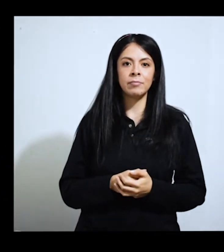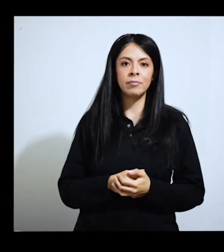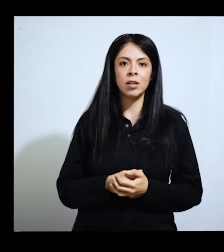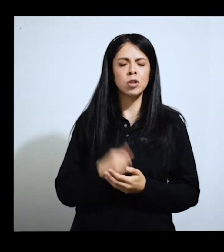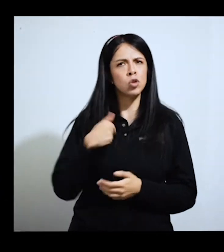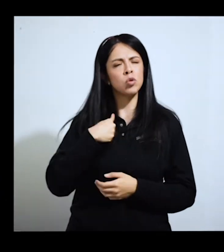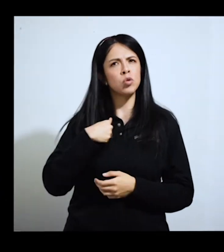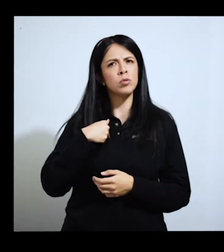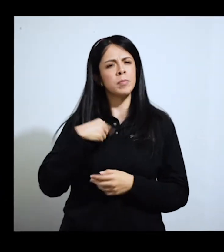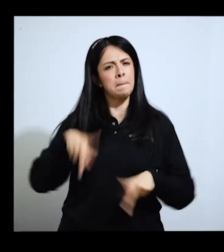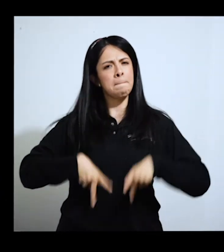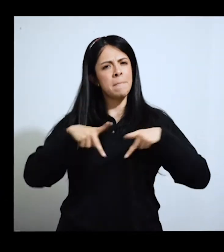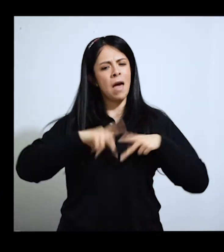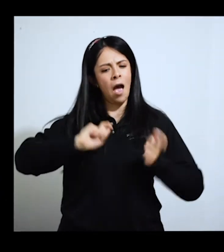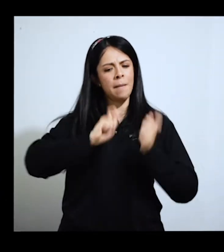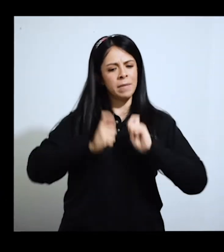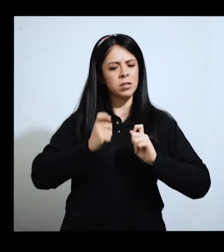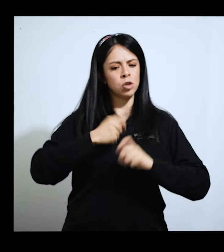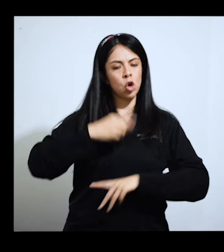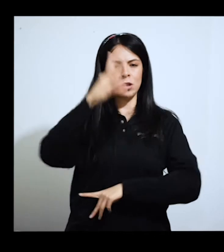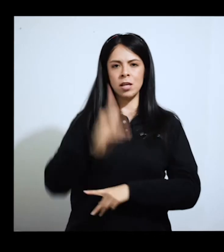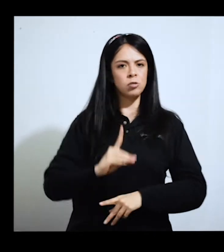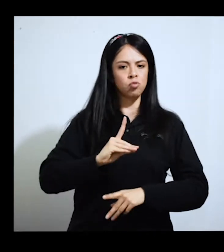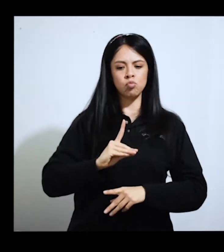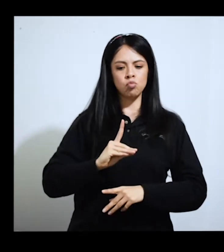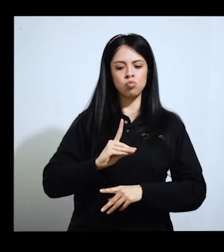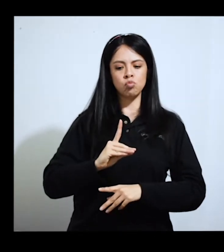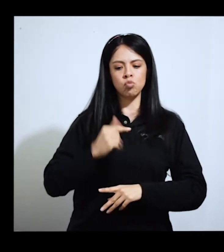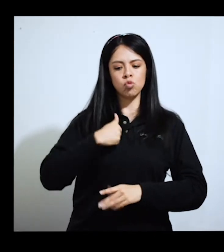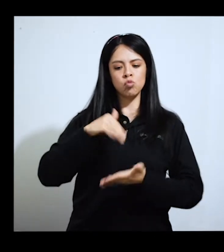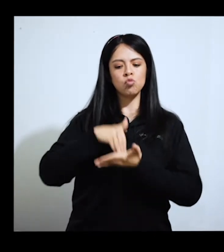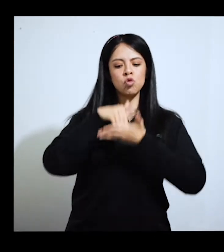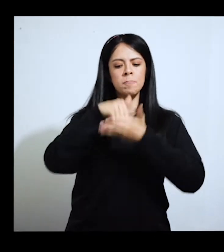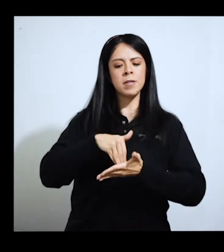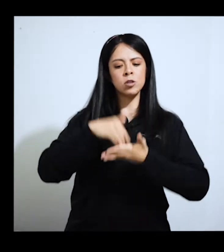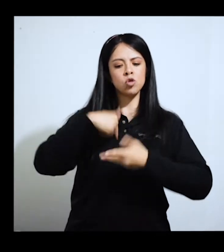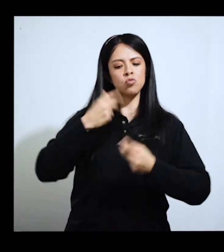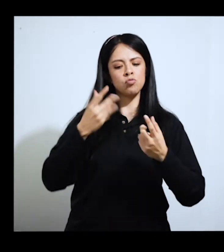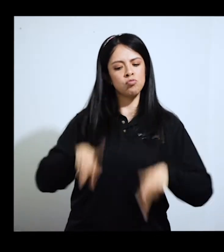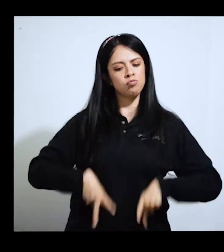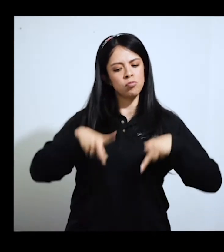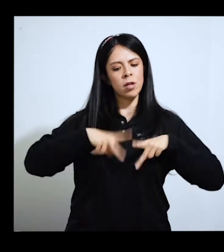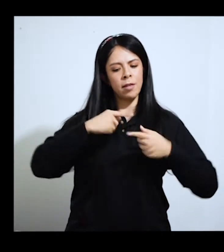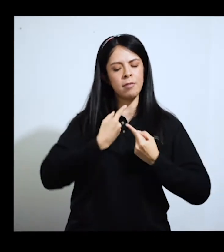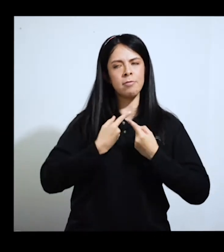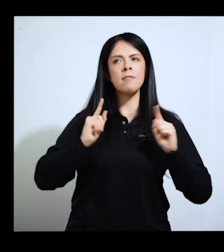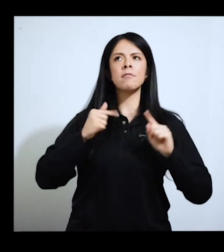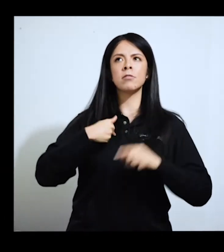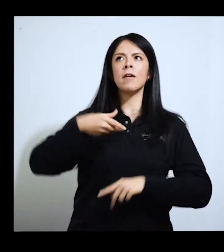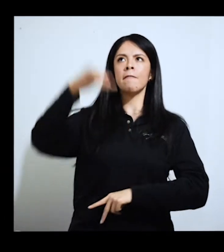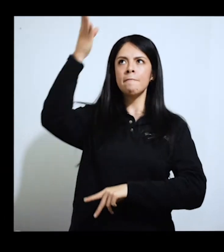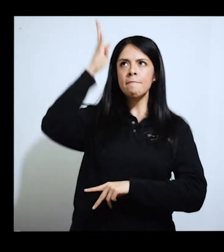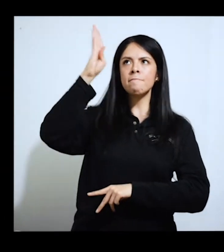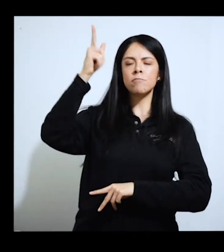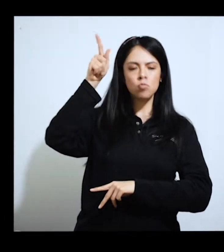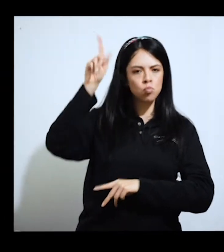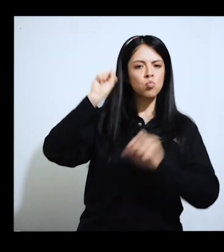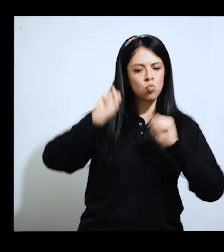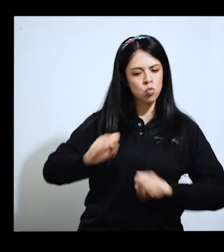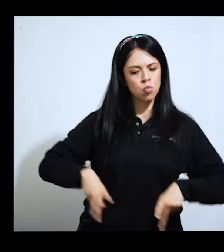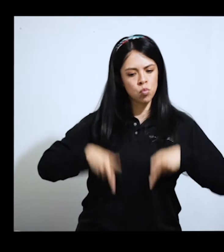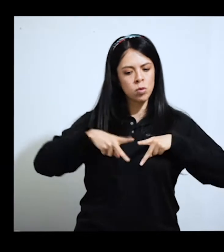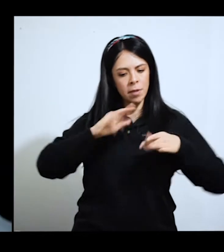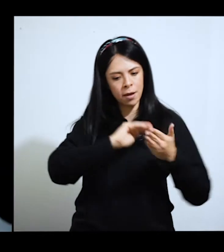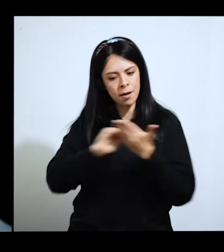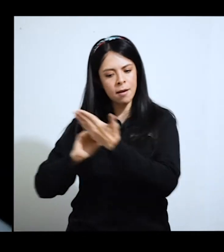porque yo empecé a tomar decisiones que me llevaron a ser diferente, decisiones que me llevaron a ver que un Dios sí podía